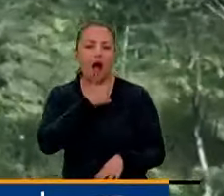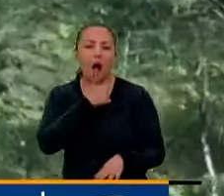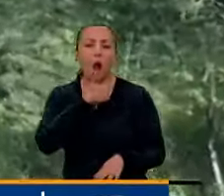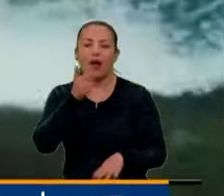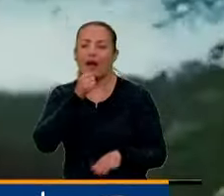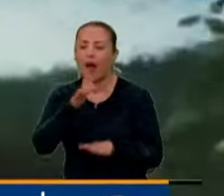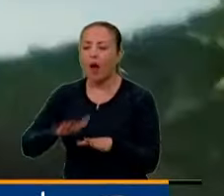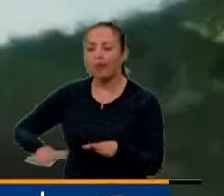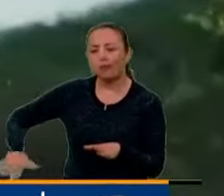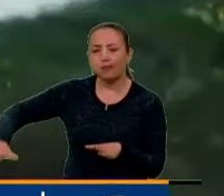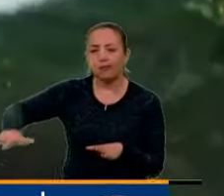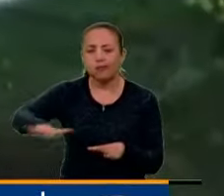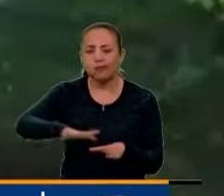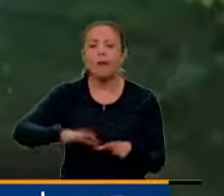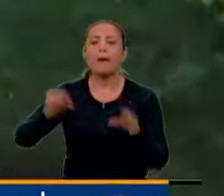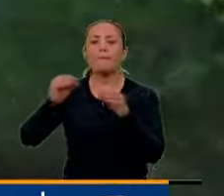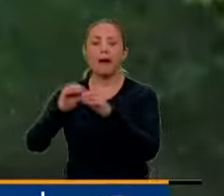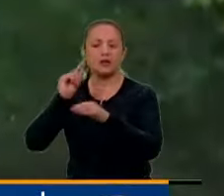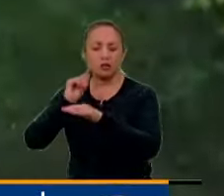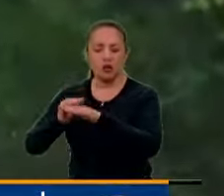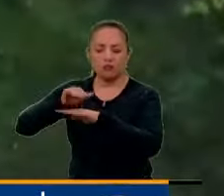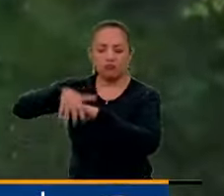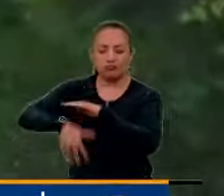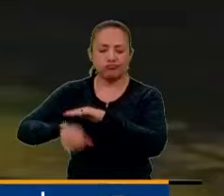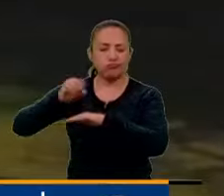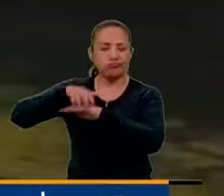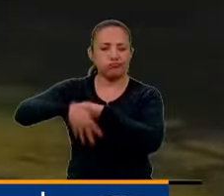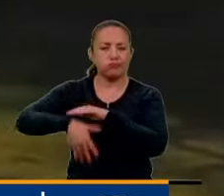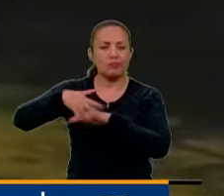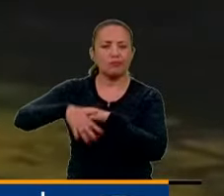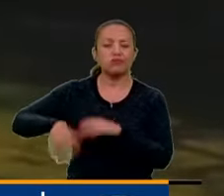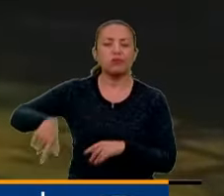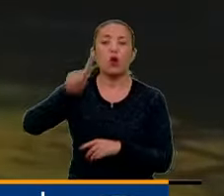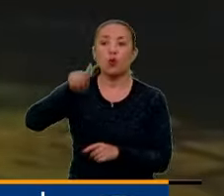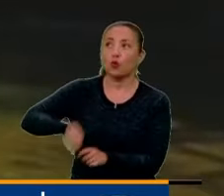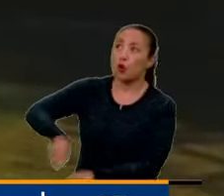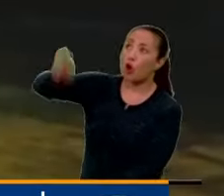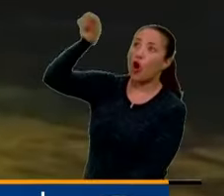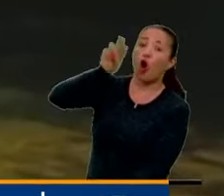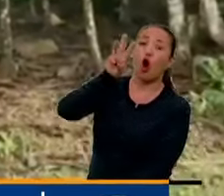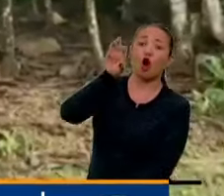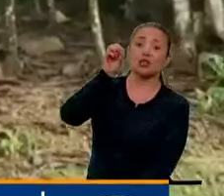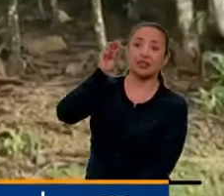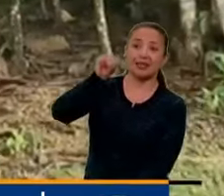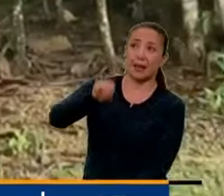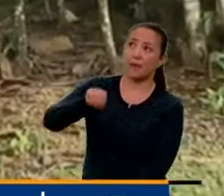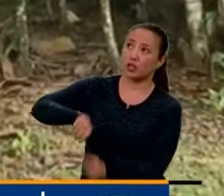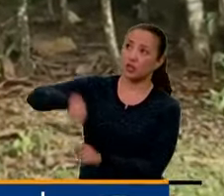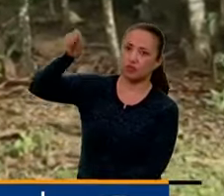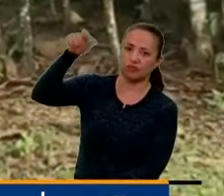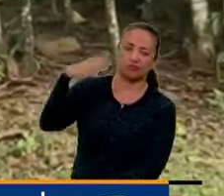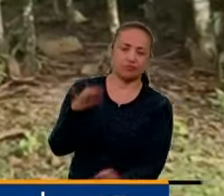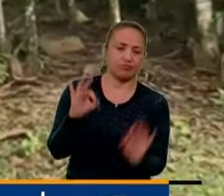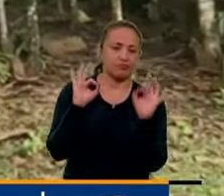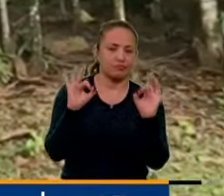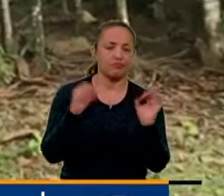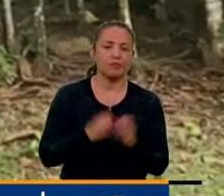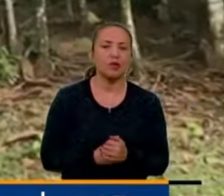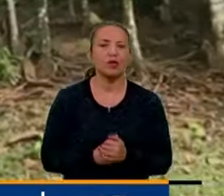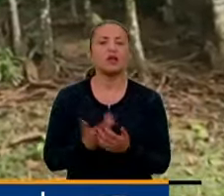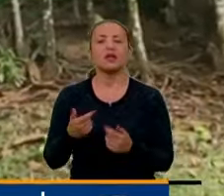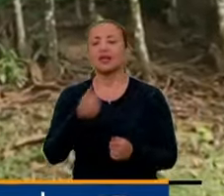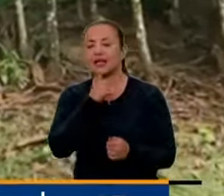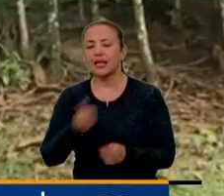lagunas y hay como tres cascadas que uno puede visitar. Hay una de 80 metros que es espectacular. Experiencia muy chévere, los